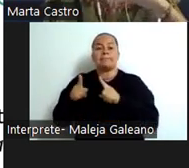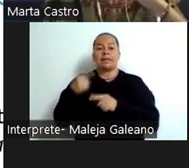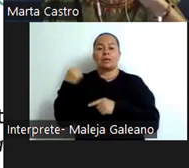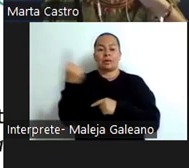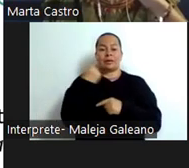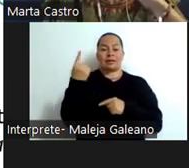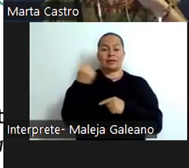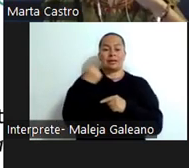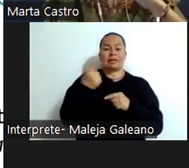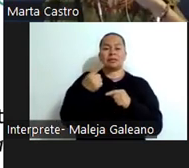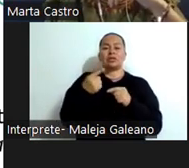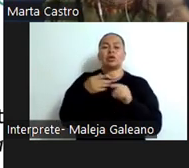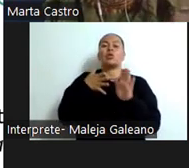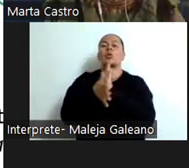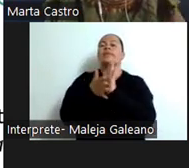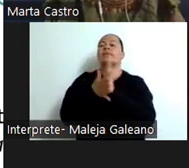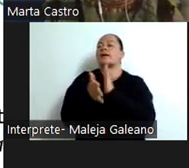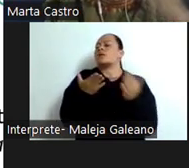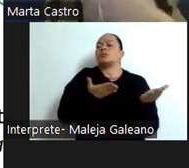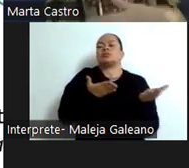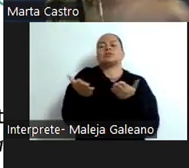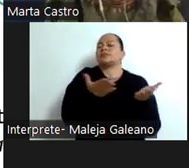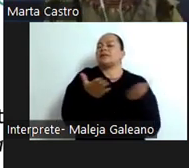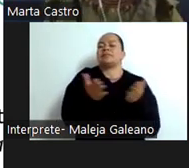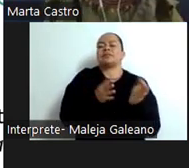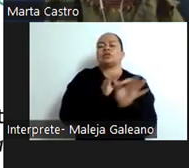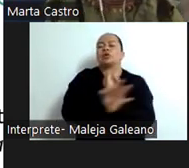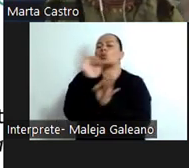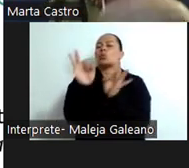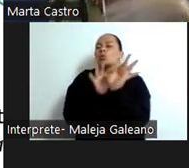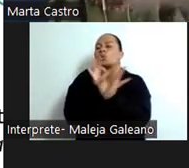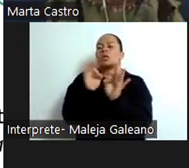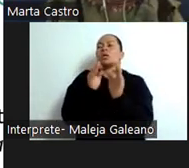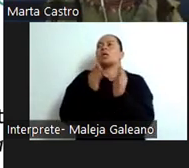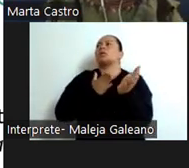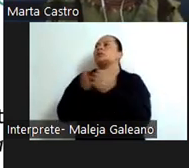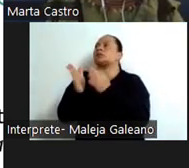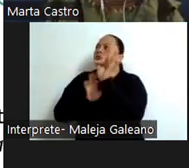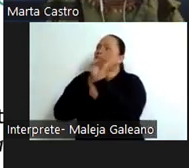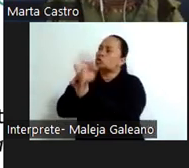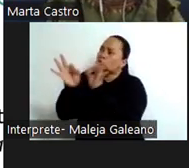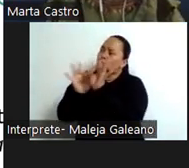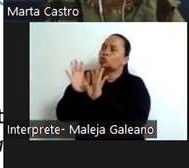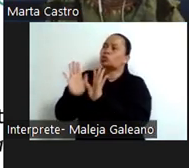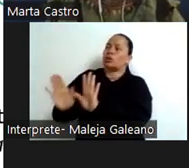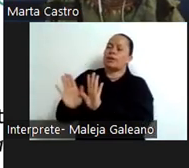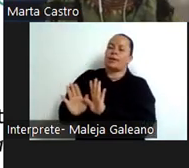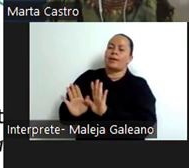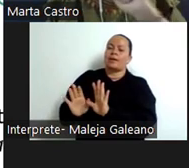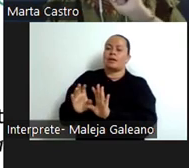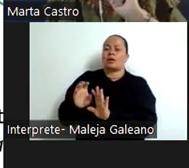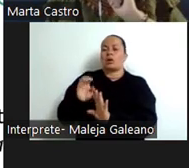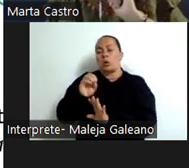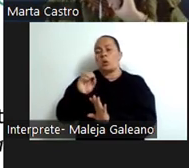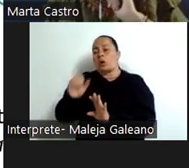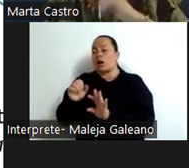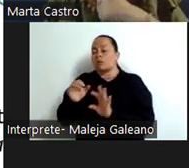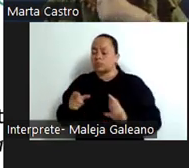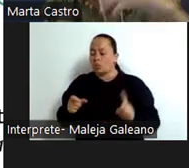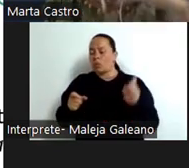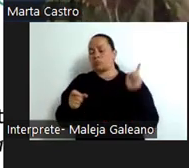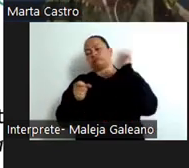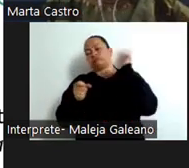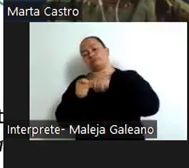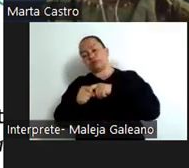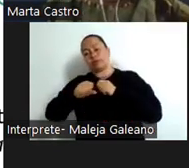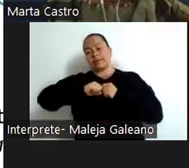lo menciona como un servicio el servicio de cuidador el servicio de cuidado eh Y no lo vincula un derecho